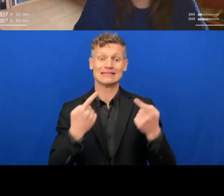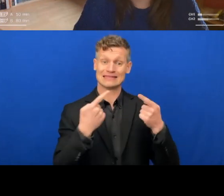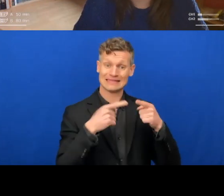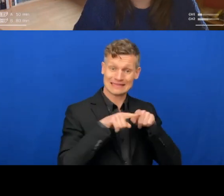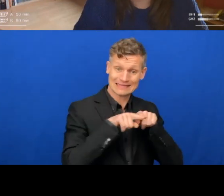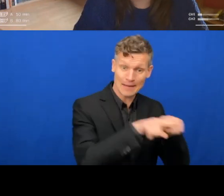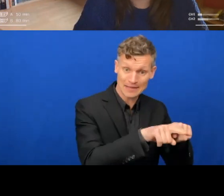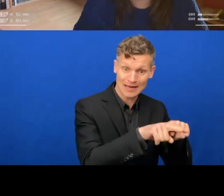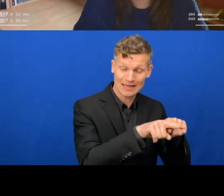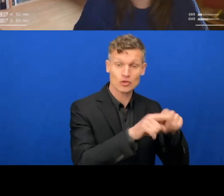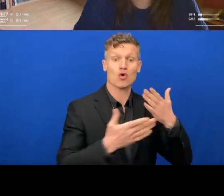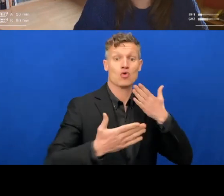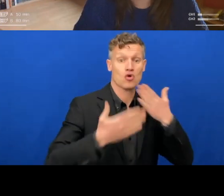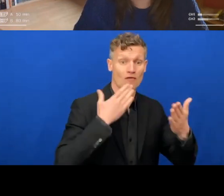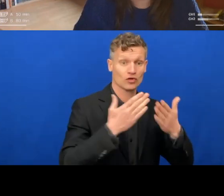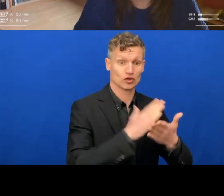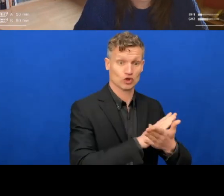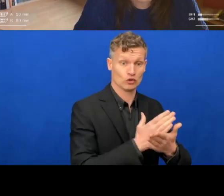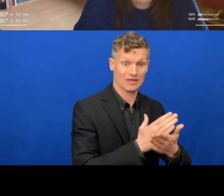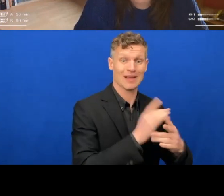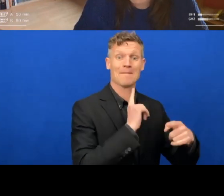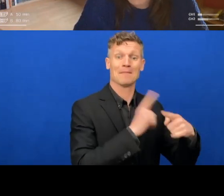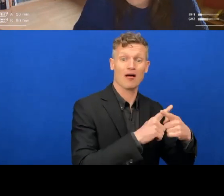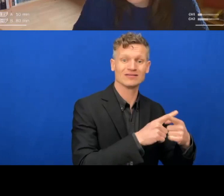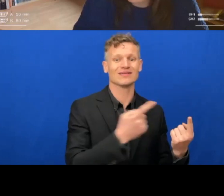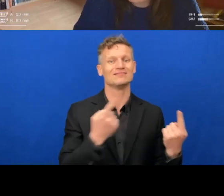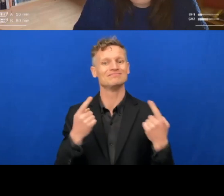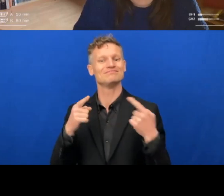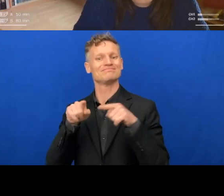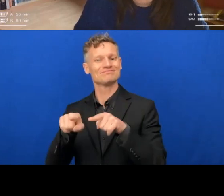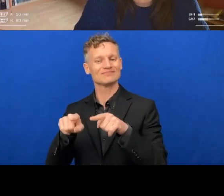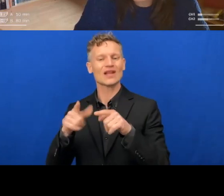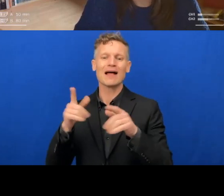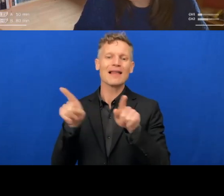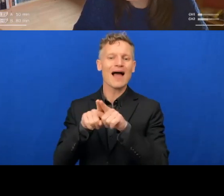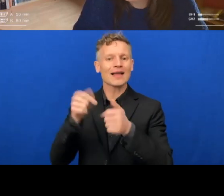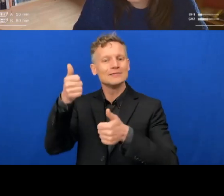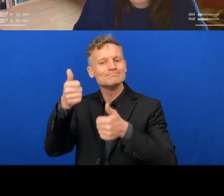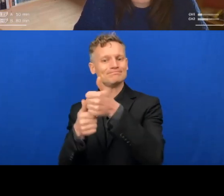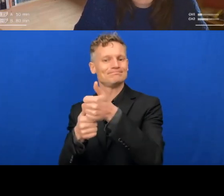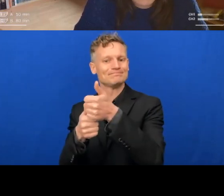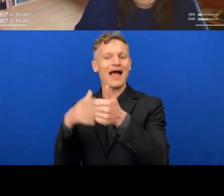conferencias, y también se tiene